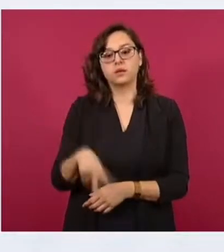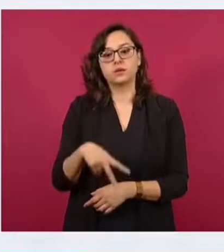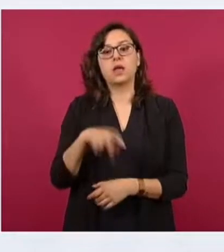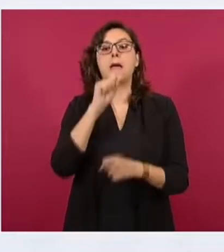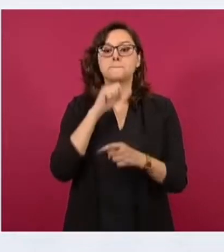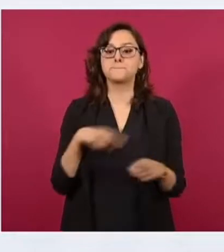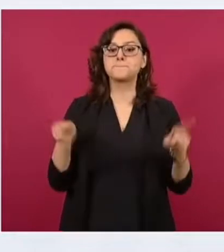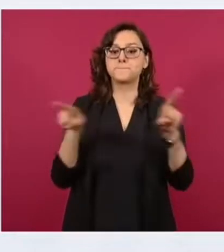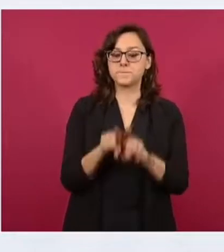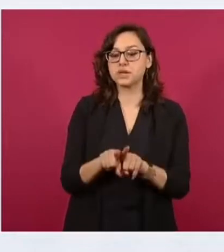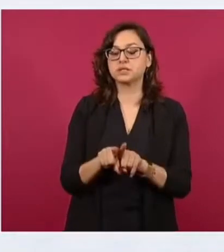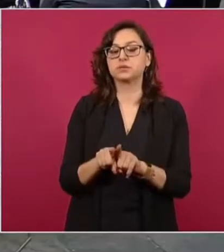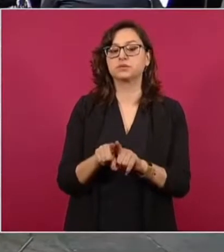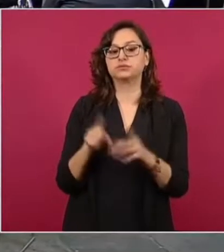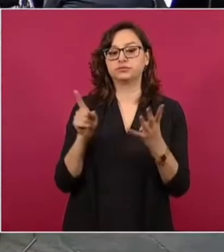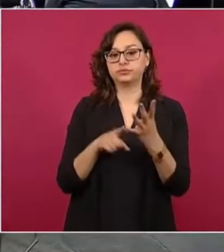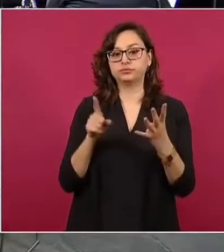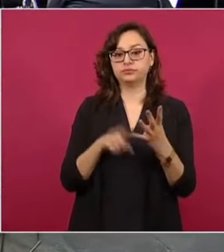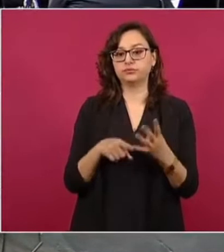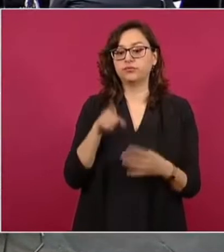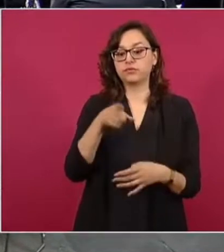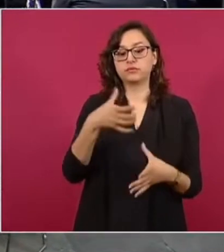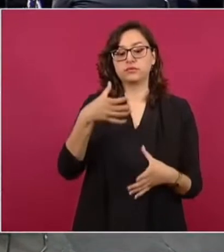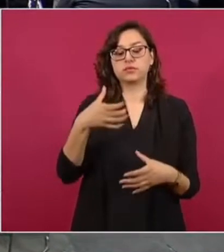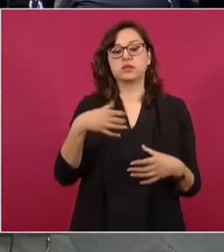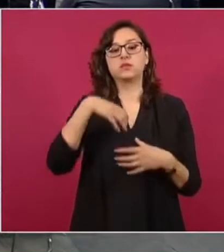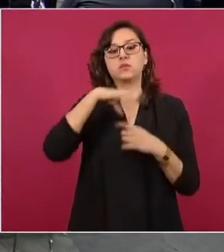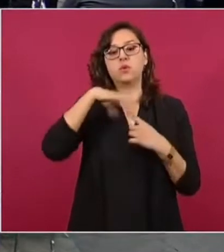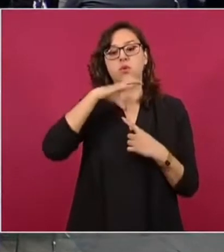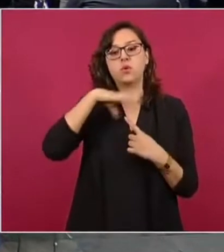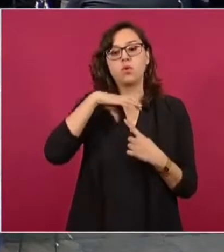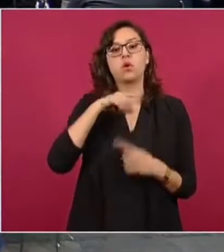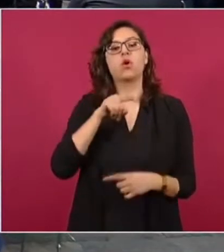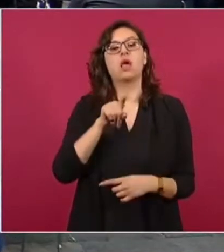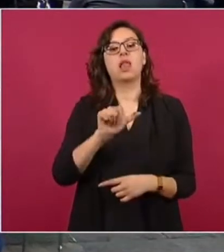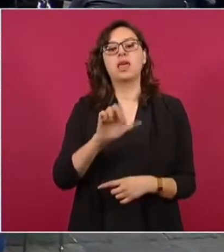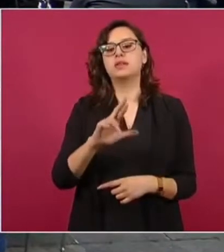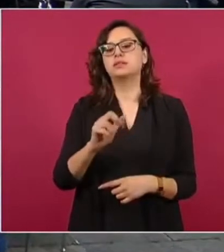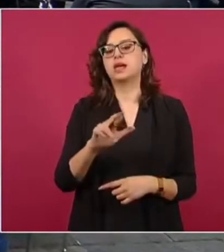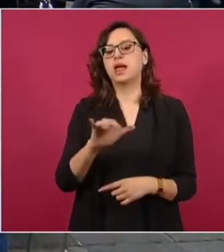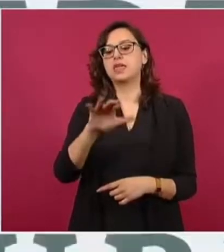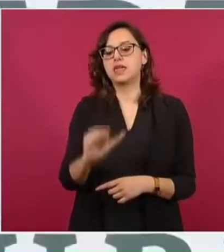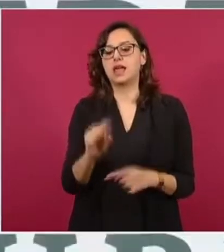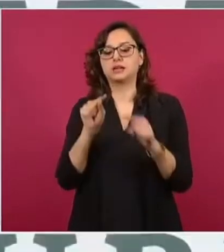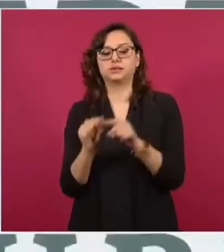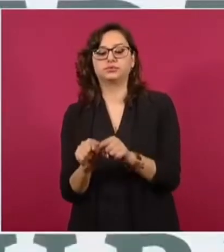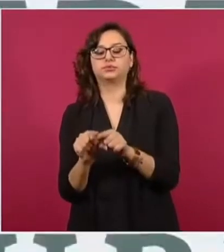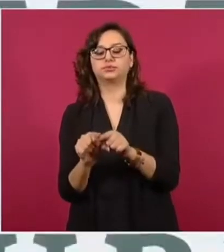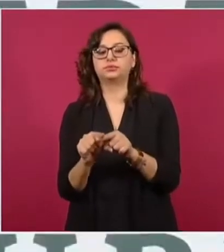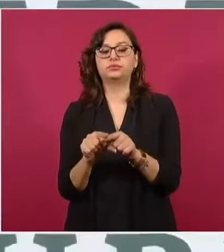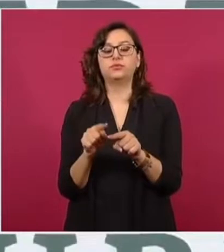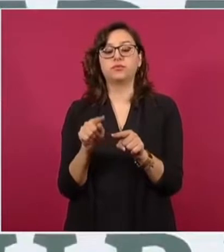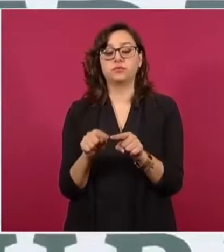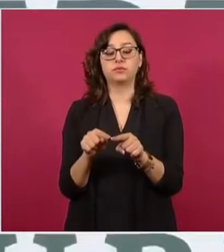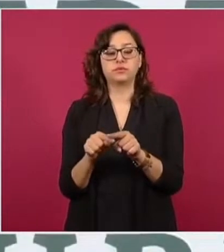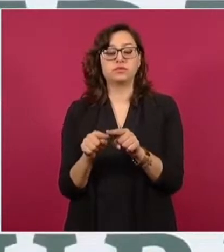Lechería, que permitirá llegar en 45 minutos desde la estación de